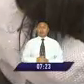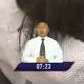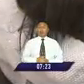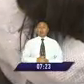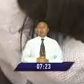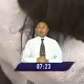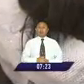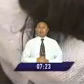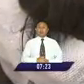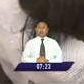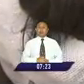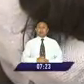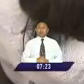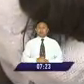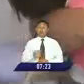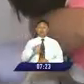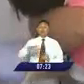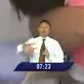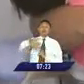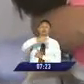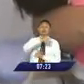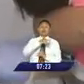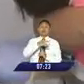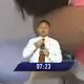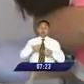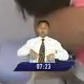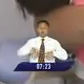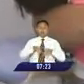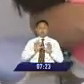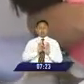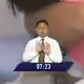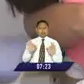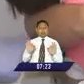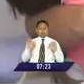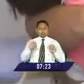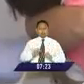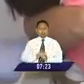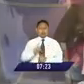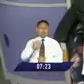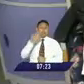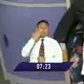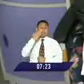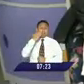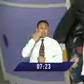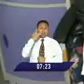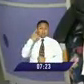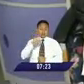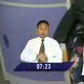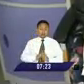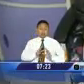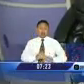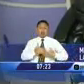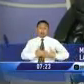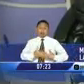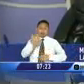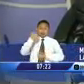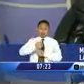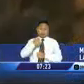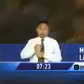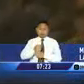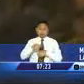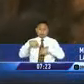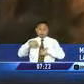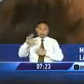Se trata de ambientes, espacios higiénicos y acondicionados donde las madres en periodo de lactancia y durante la jornada laboral o